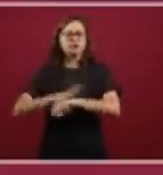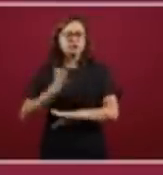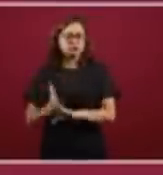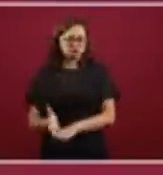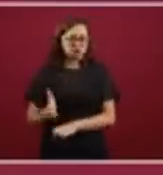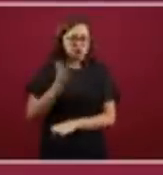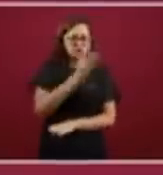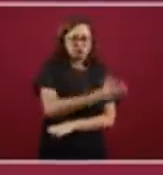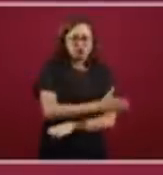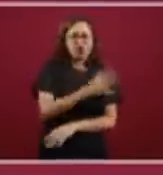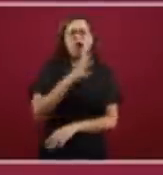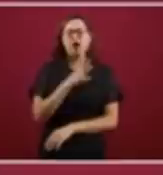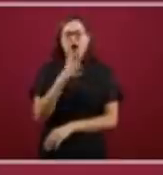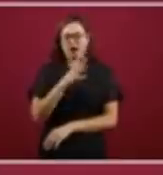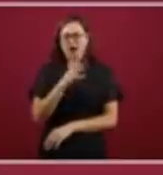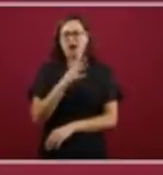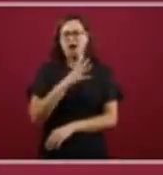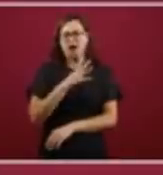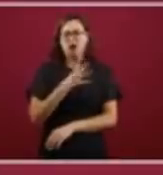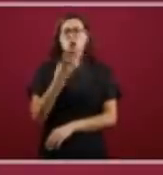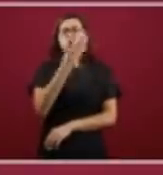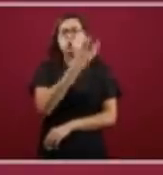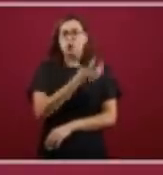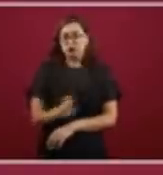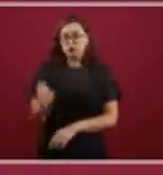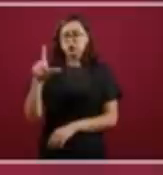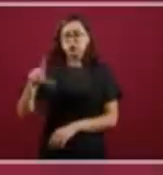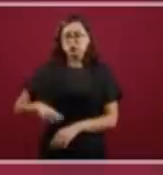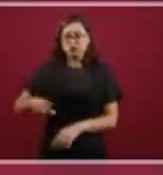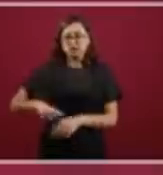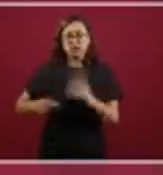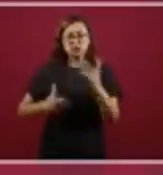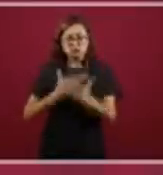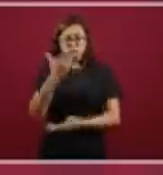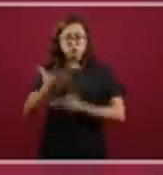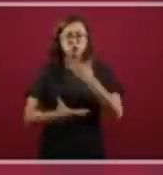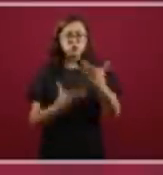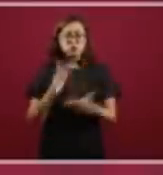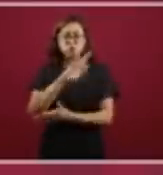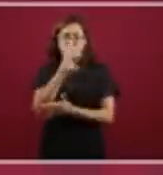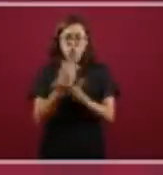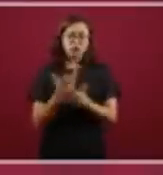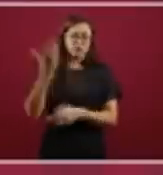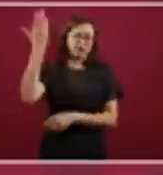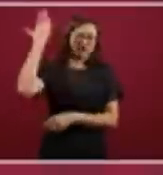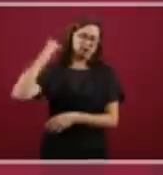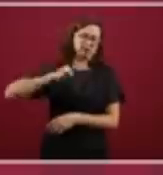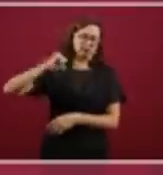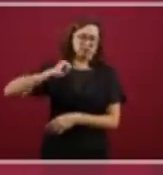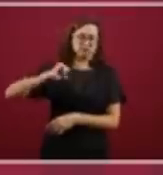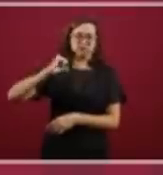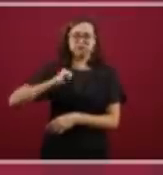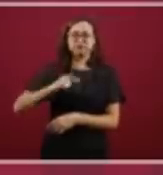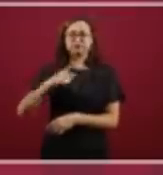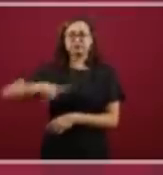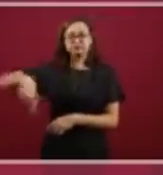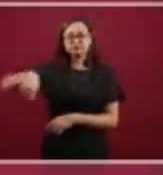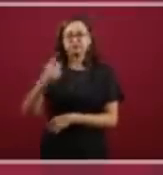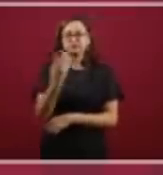sobre 400 funcionarios promotores del programa en ese entonces, que